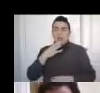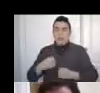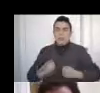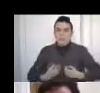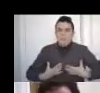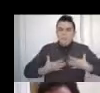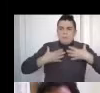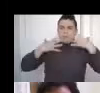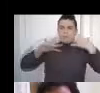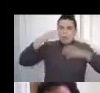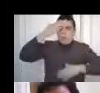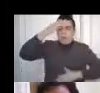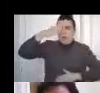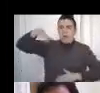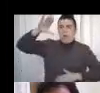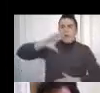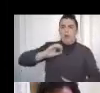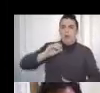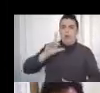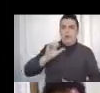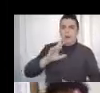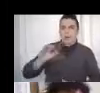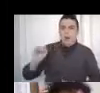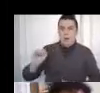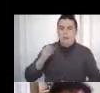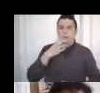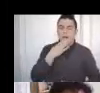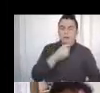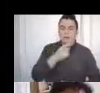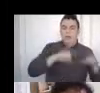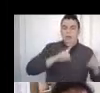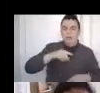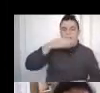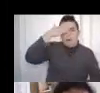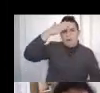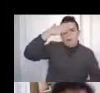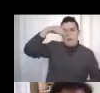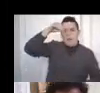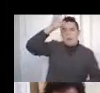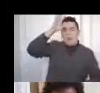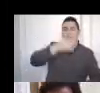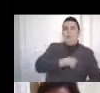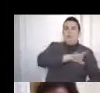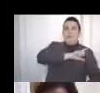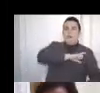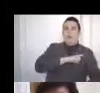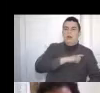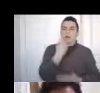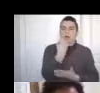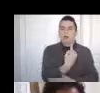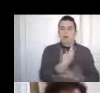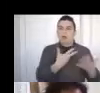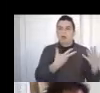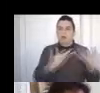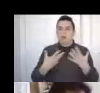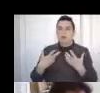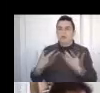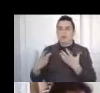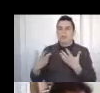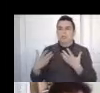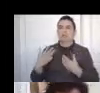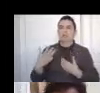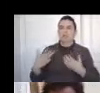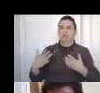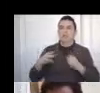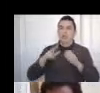la fiebre, la gripe española en 1918, que dejó alrededor de 50 millones de